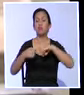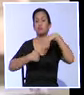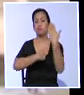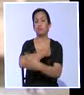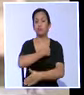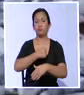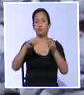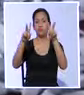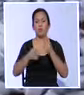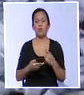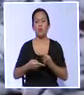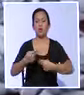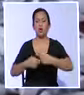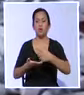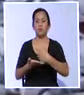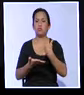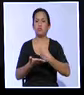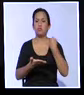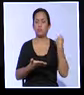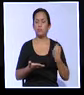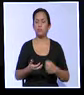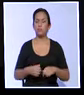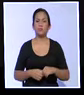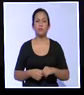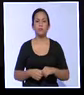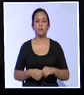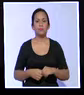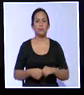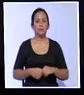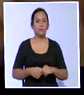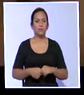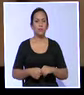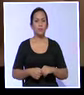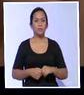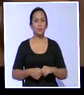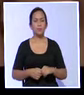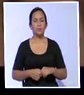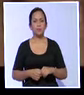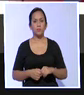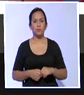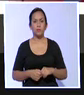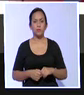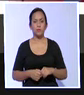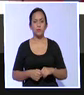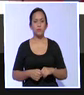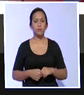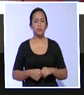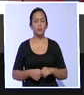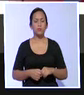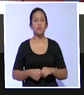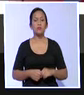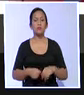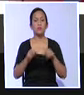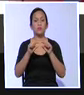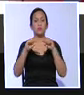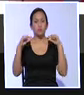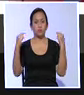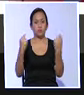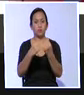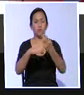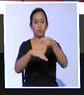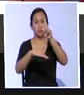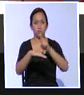el microtráfico y tráfico de drogas mariela logroño tv de noticias el frente único nacional